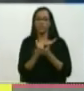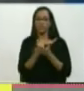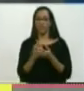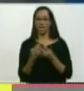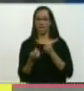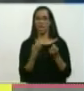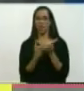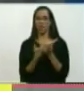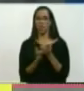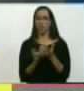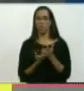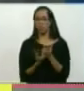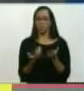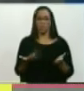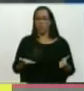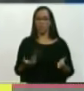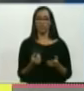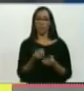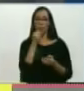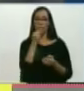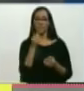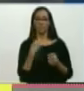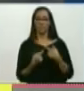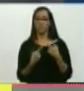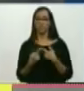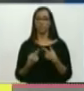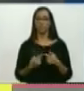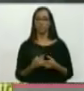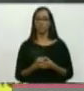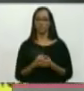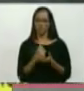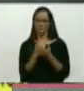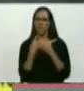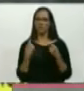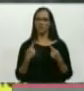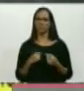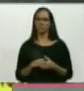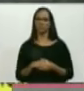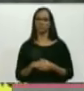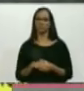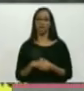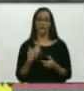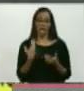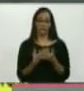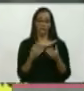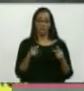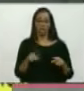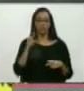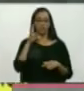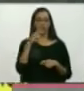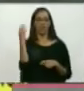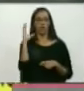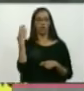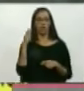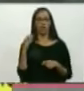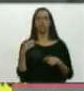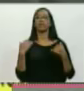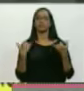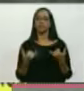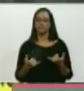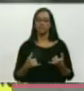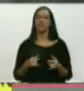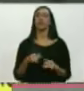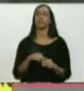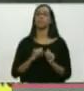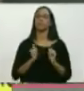económicas o de comida o cosas que no nos vayan a hacer falta. Hasta el momento, 3 de los colombianos en Wuhan ya accedieron a